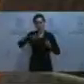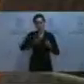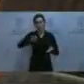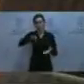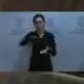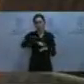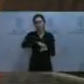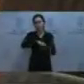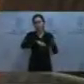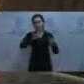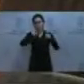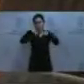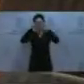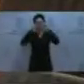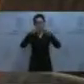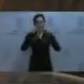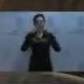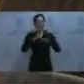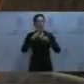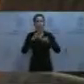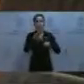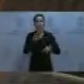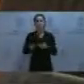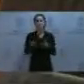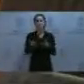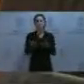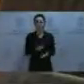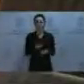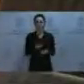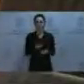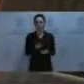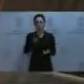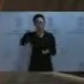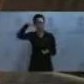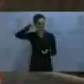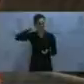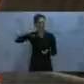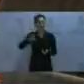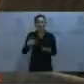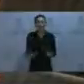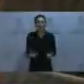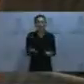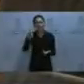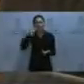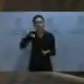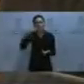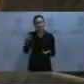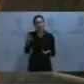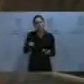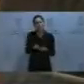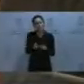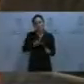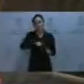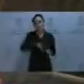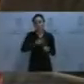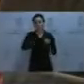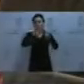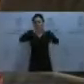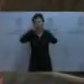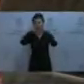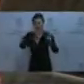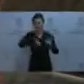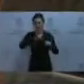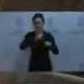hospitalario para mejorar algunos de sus síntomas. También tenemos que saber todos que nuestro hospital